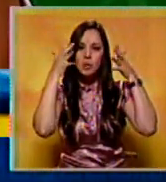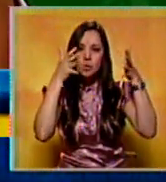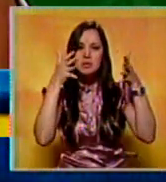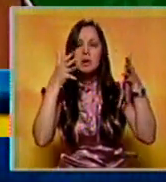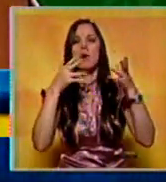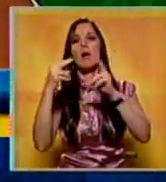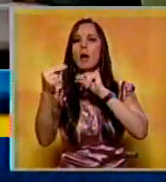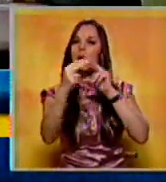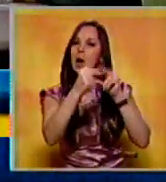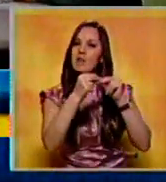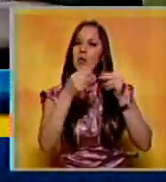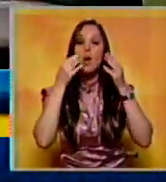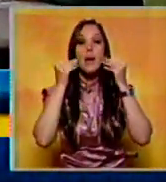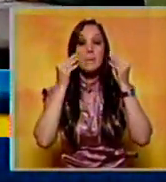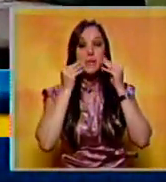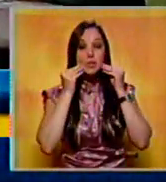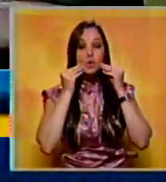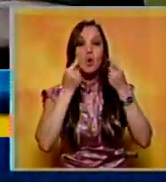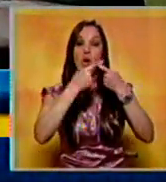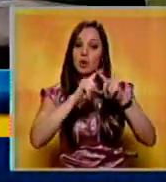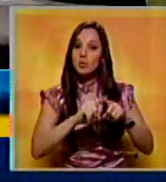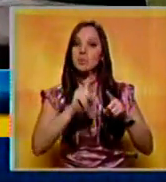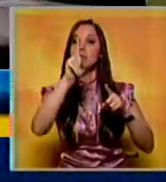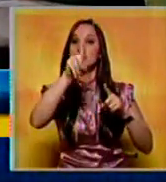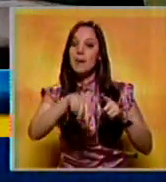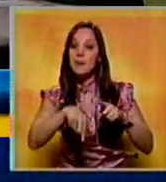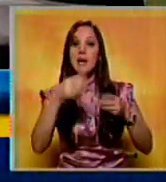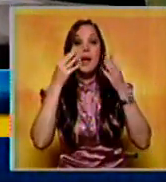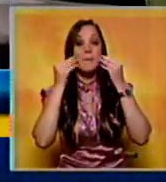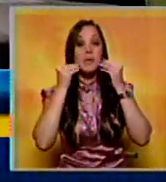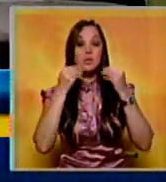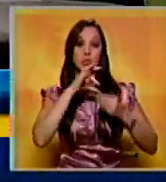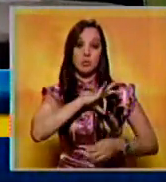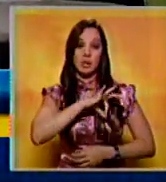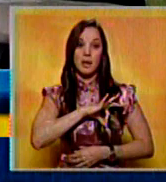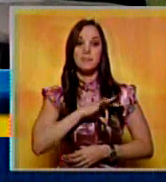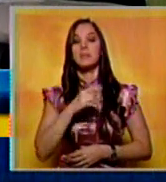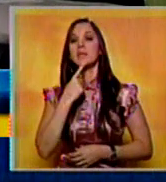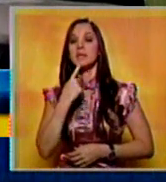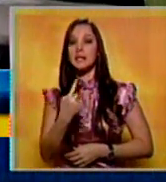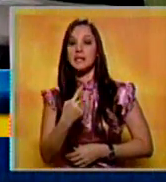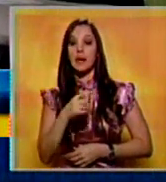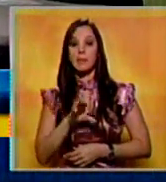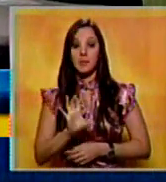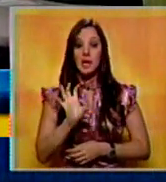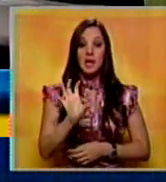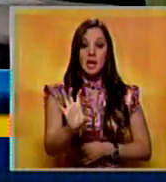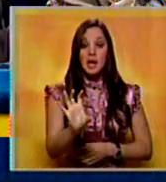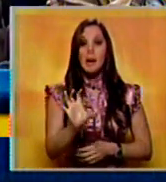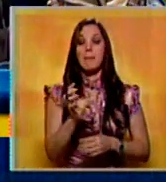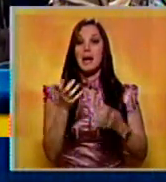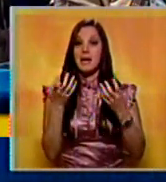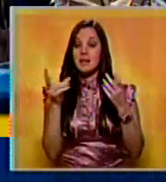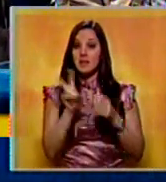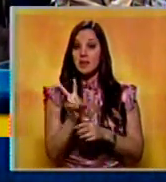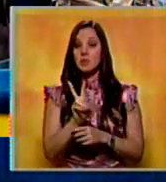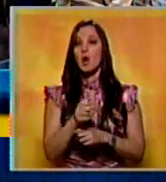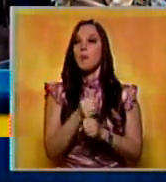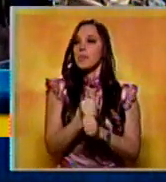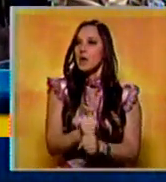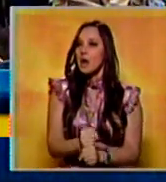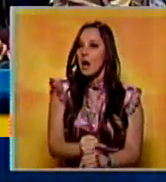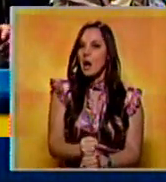punto de vista de la economía. Señalaron, entre otras cosas, que el país esperaba que el presidente anunciara un plan económico serio que nunca